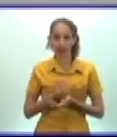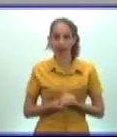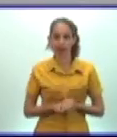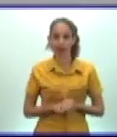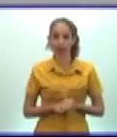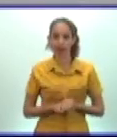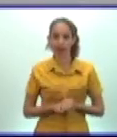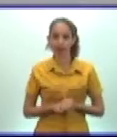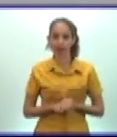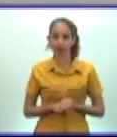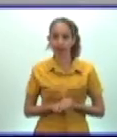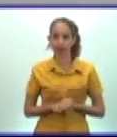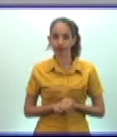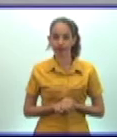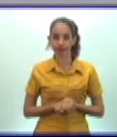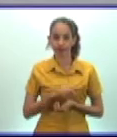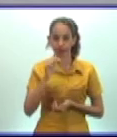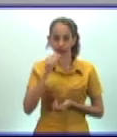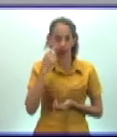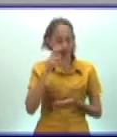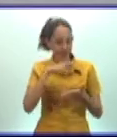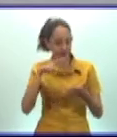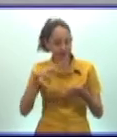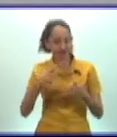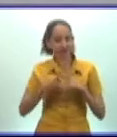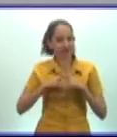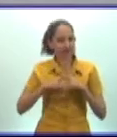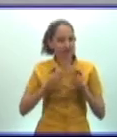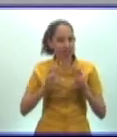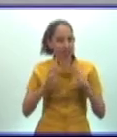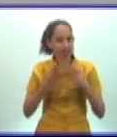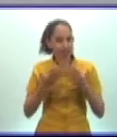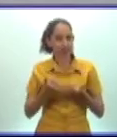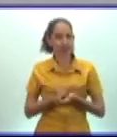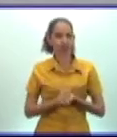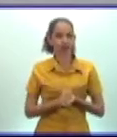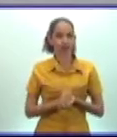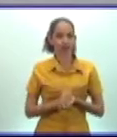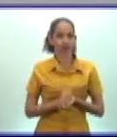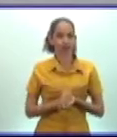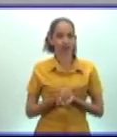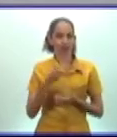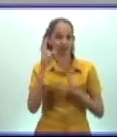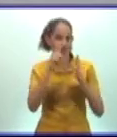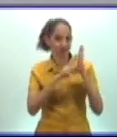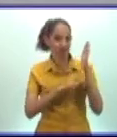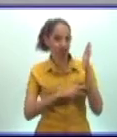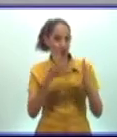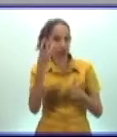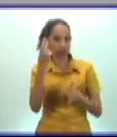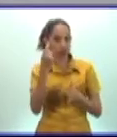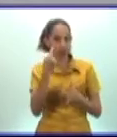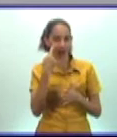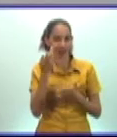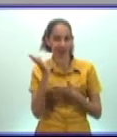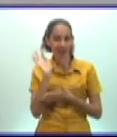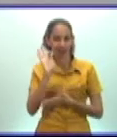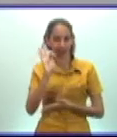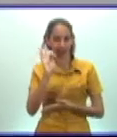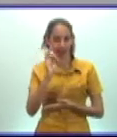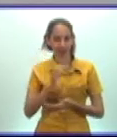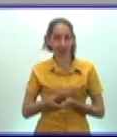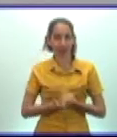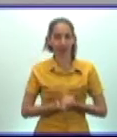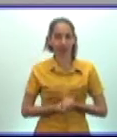Pasemos ahora a revisar el valor numérico de F. Nos damos cuenta que hay